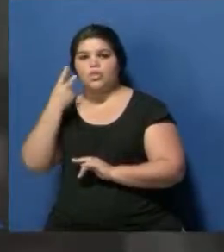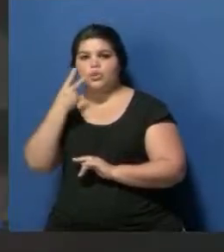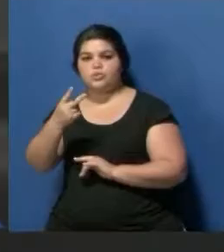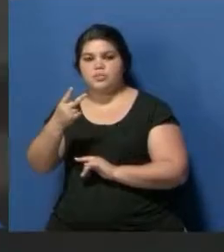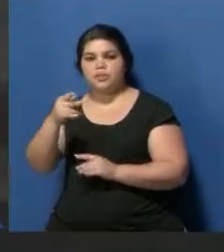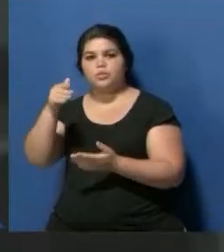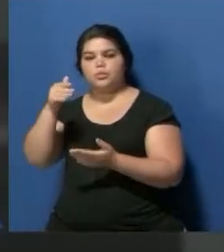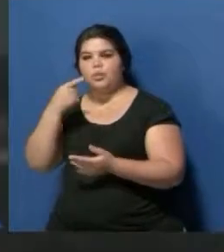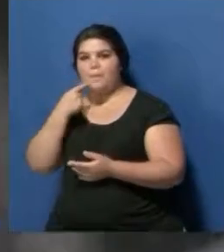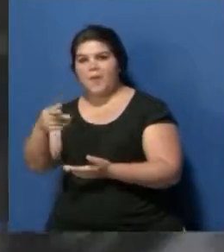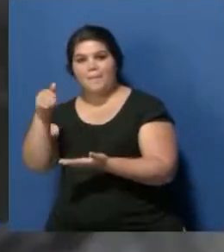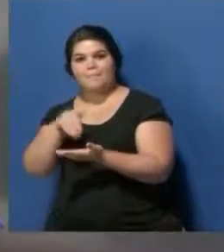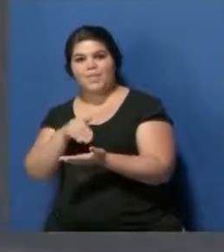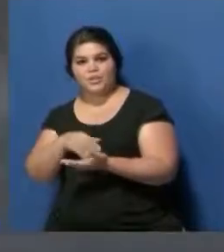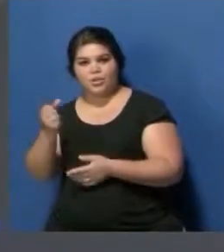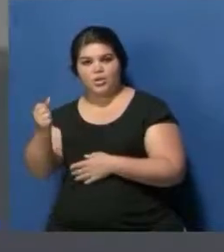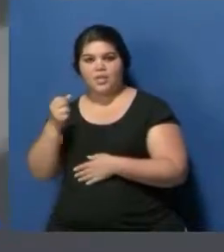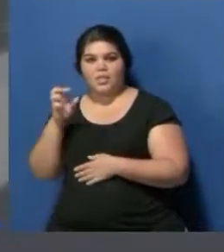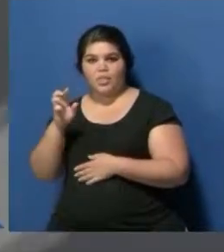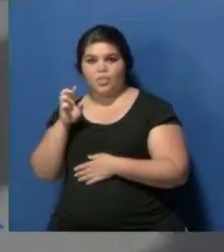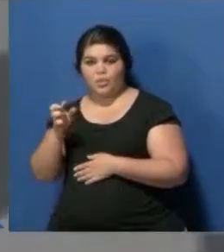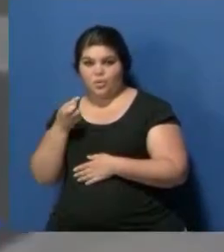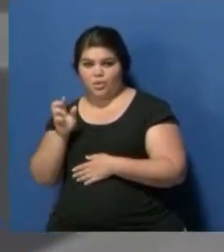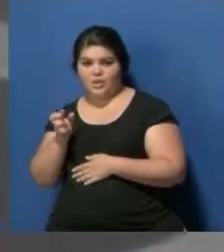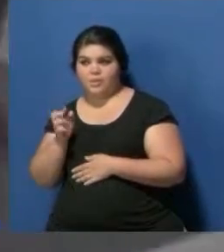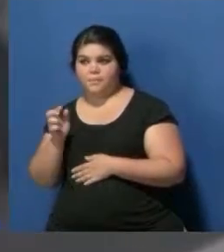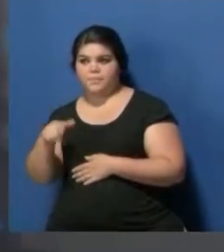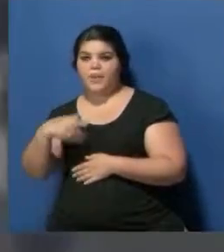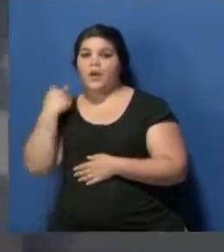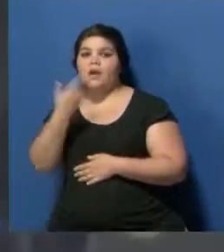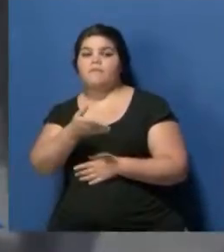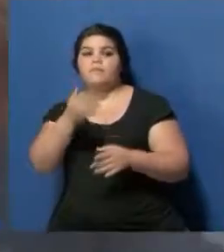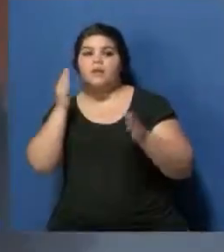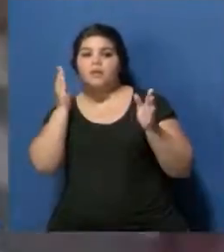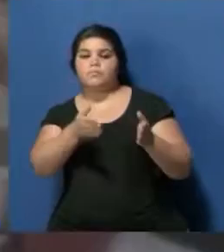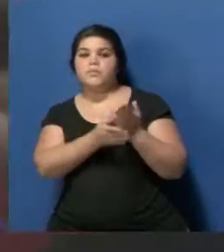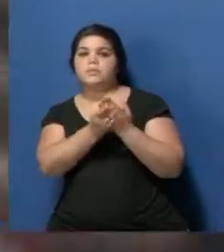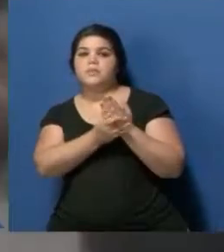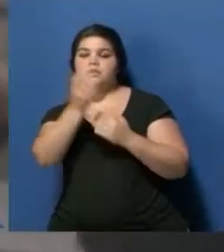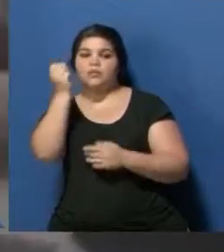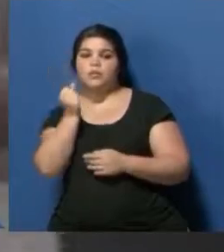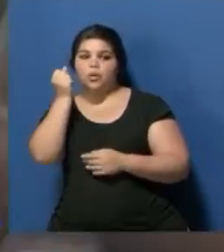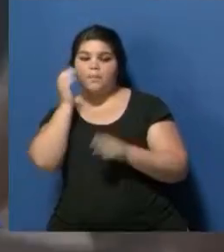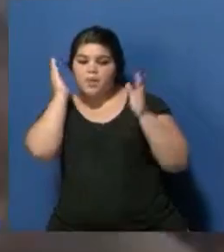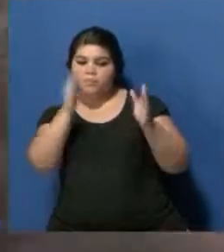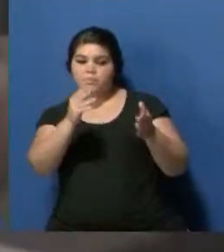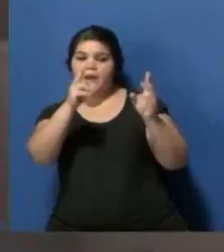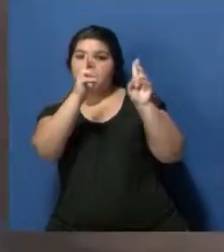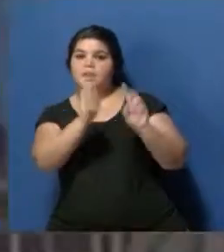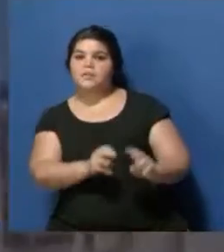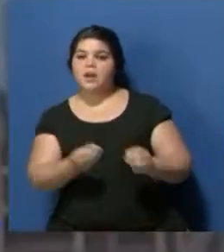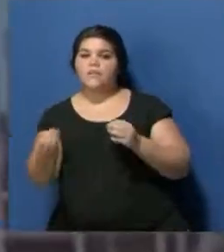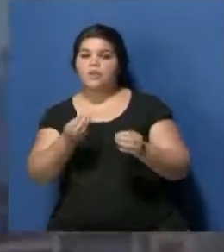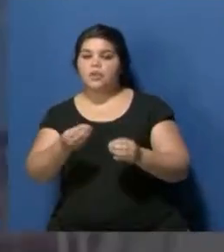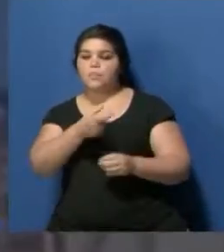ir a mirar simplemente los registros del Ministerio de Economía para ver que al finalizar el gobierno